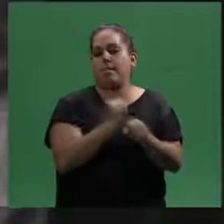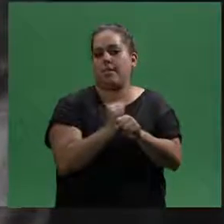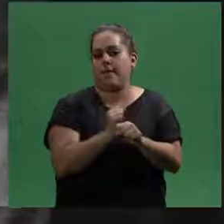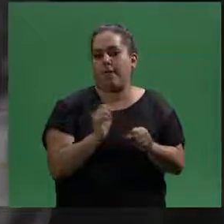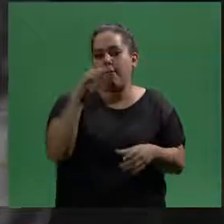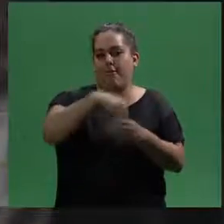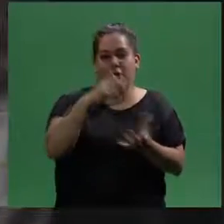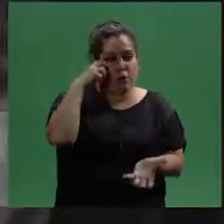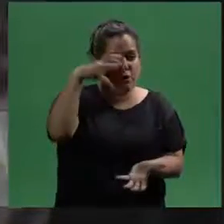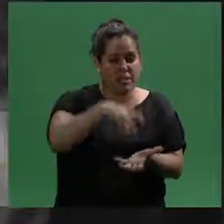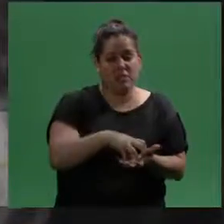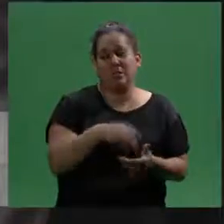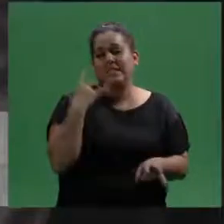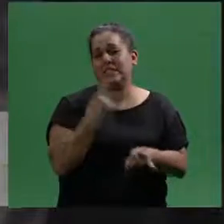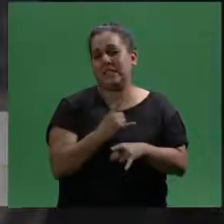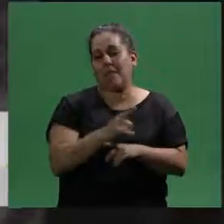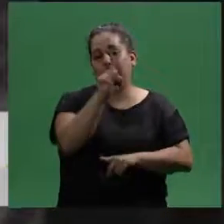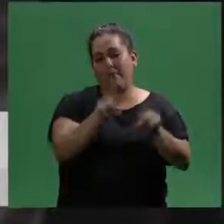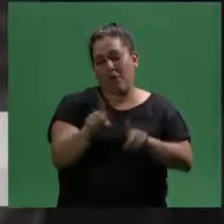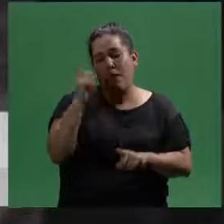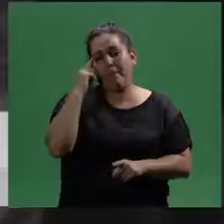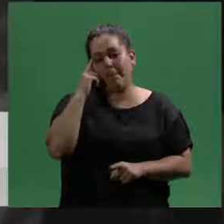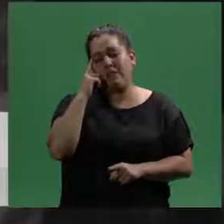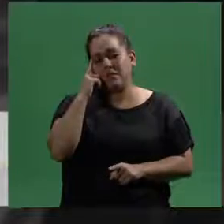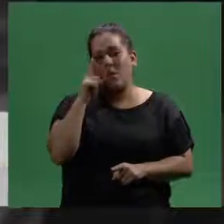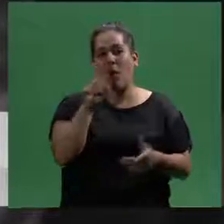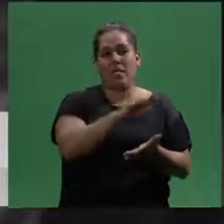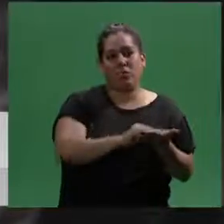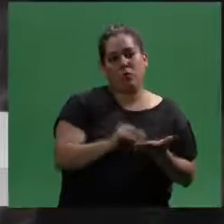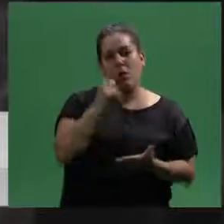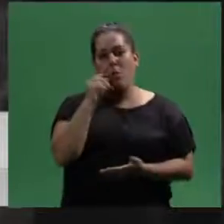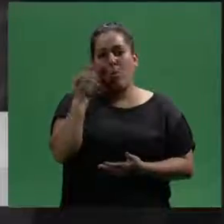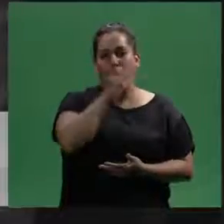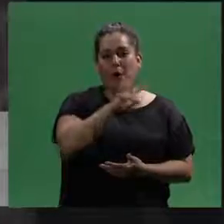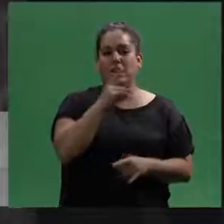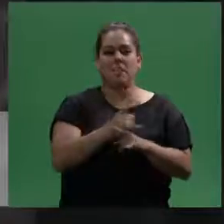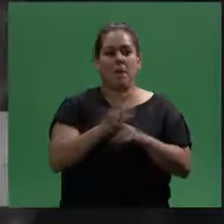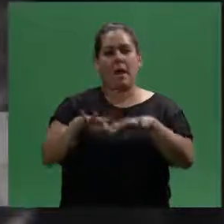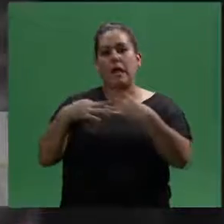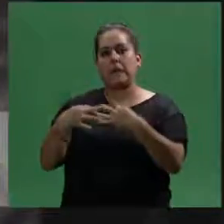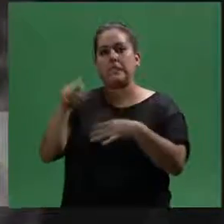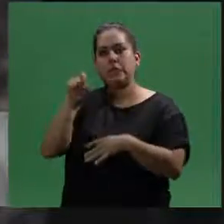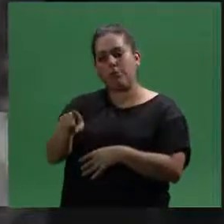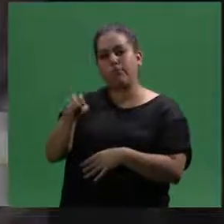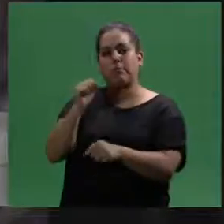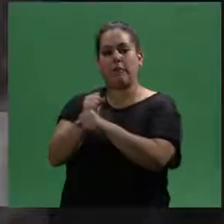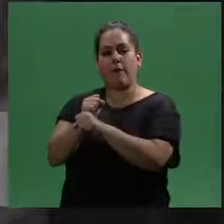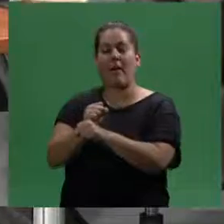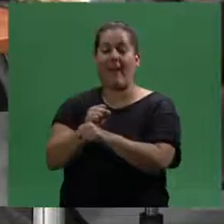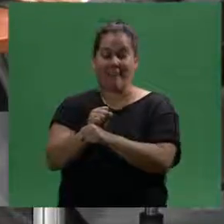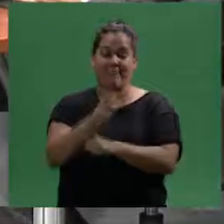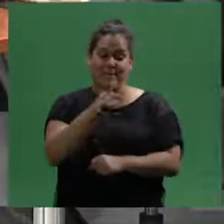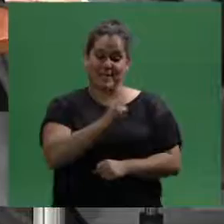legislativa. Habitualmente se cree que el trabajo de los diputados y de las diputadas es lo que sucede en el recinto. Sí, creo que hay un mito